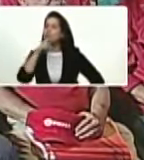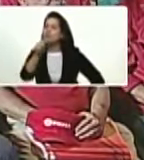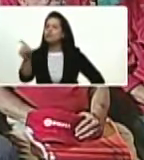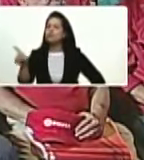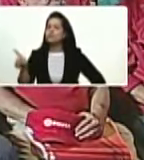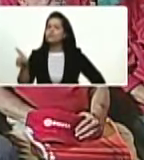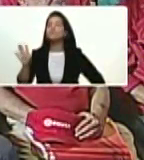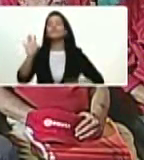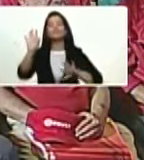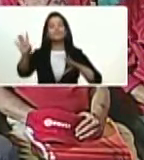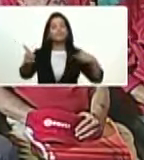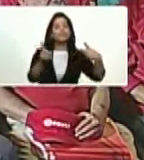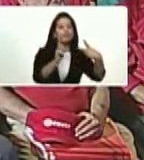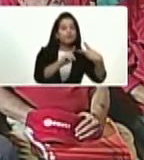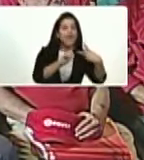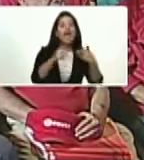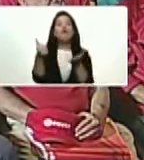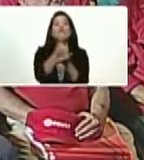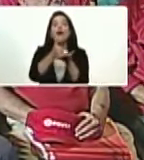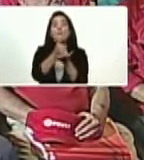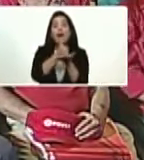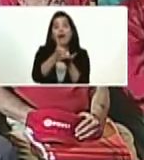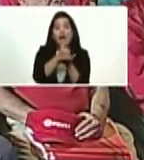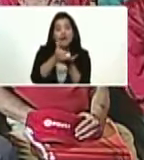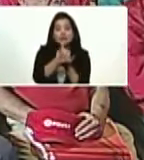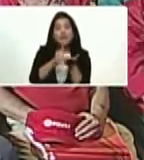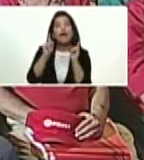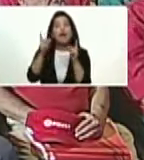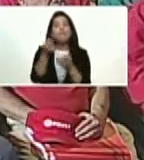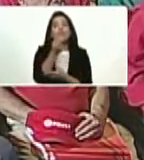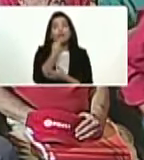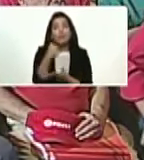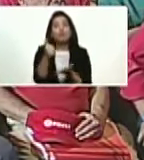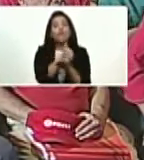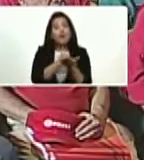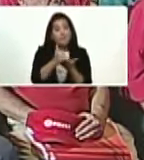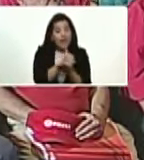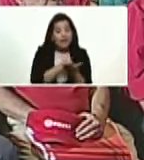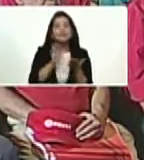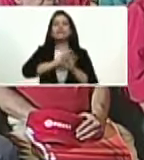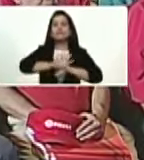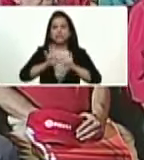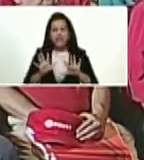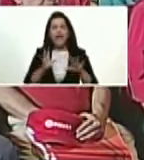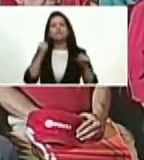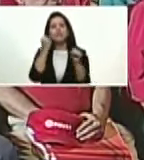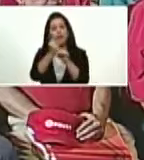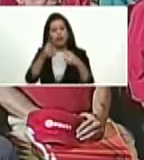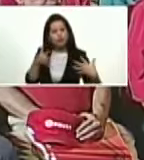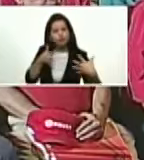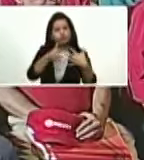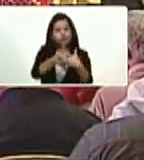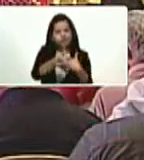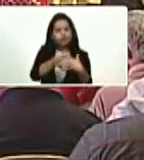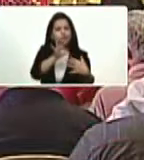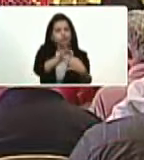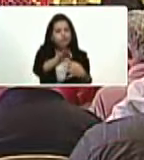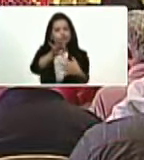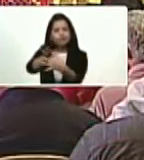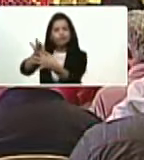La industria farmacéutica, que ya hemos articulado de manera muy poderosa con los sectores públicos, privados, con un